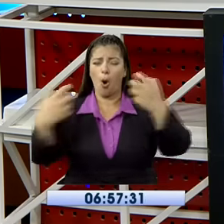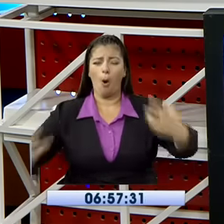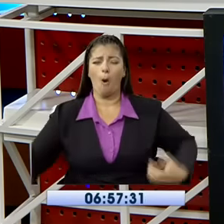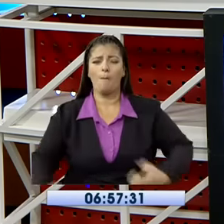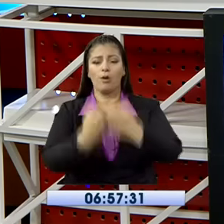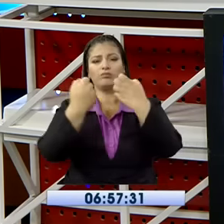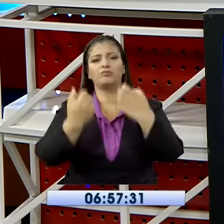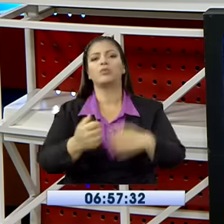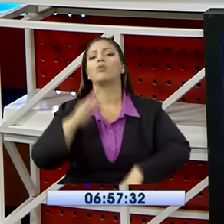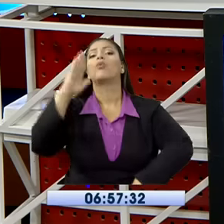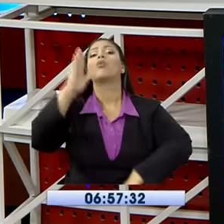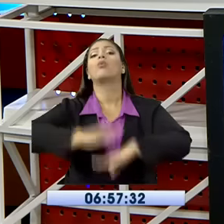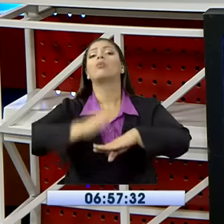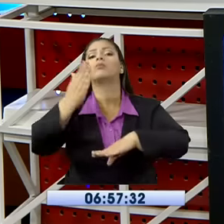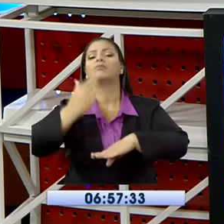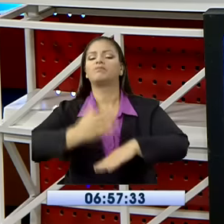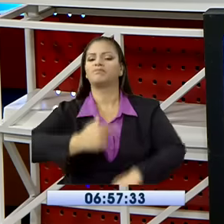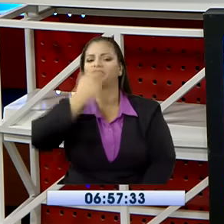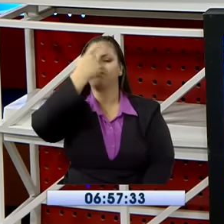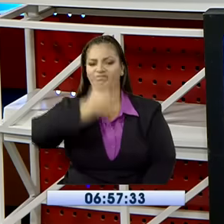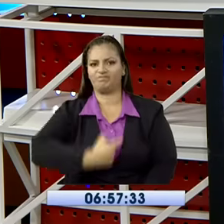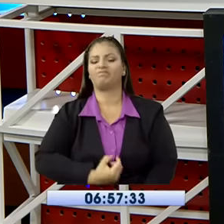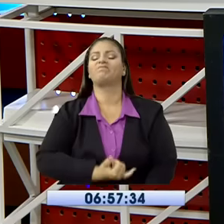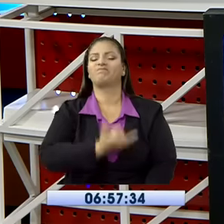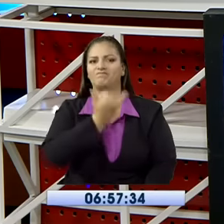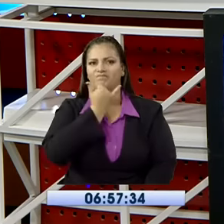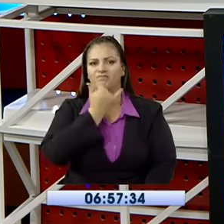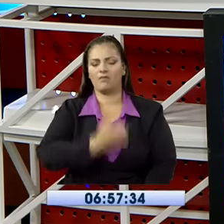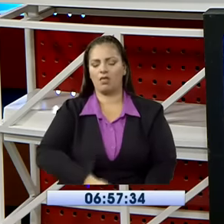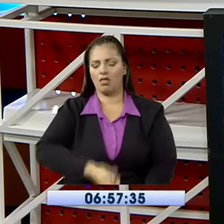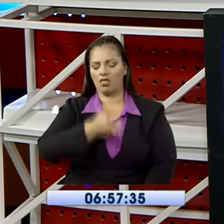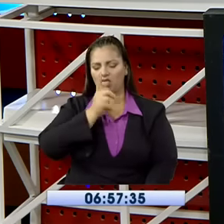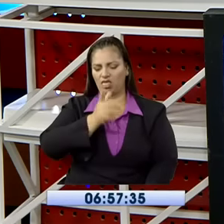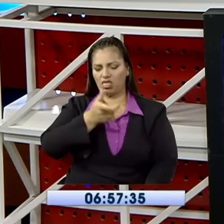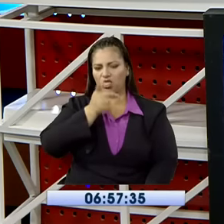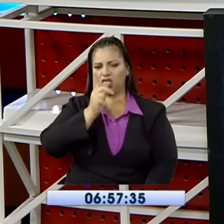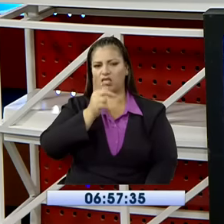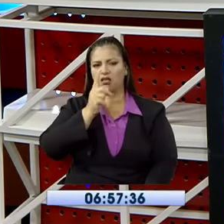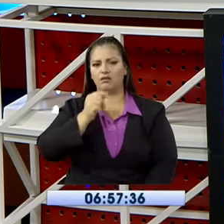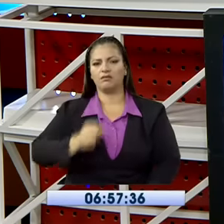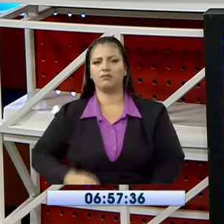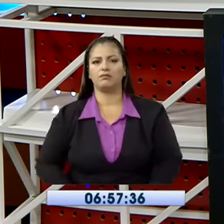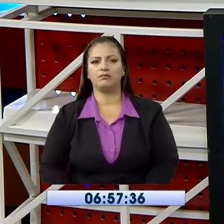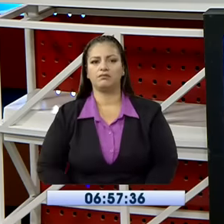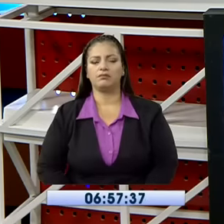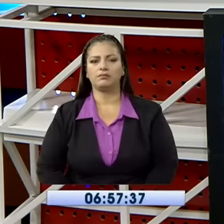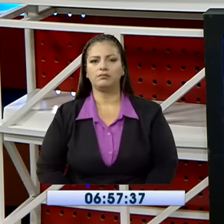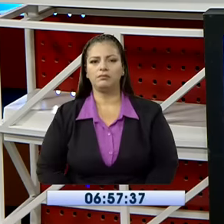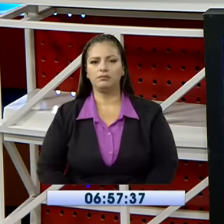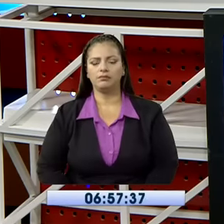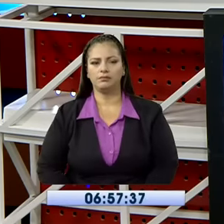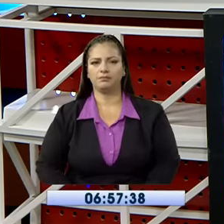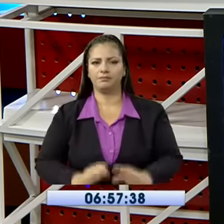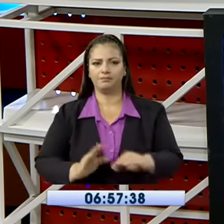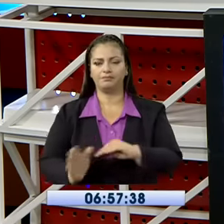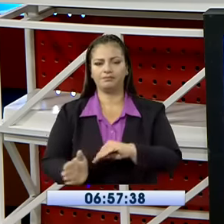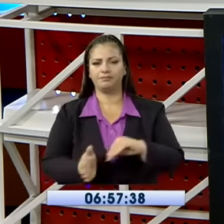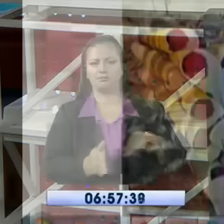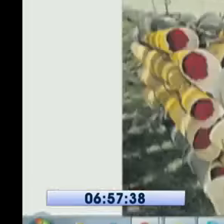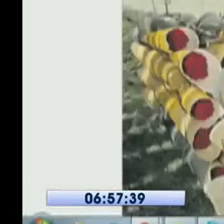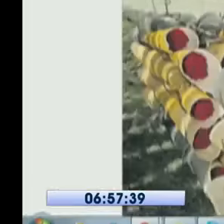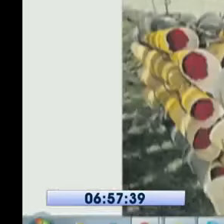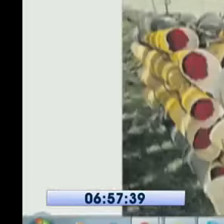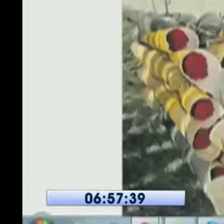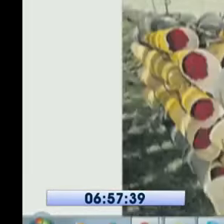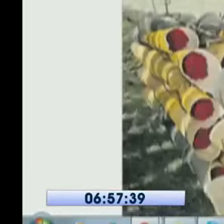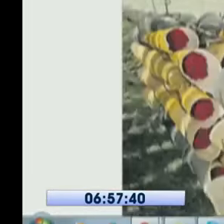eh de uno de los conductores en estado etílico Pero qué te parece si antes revisamos los ulares que destaca diario el comercio